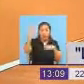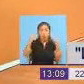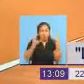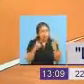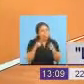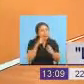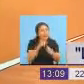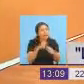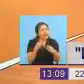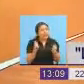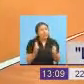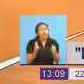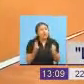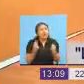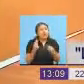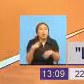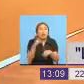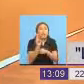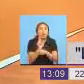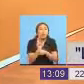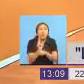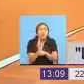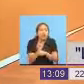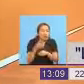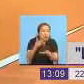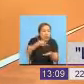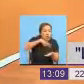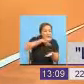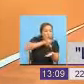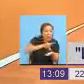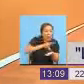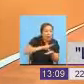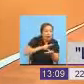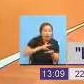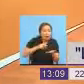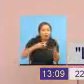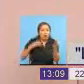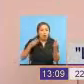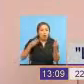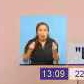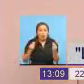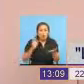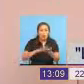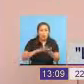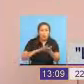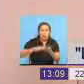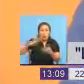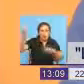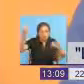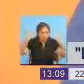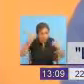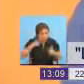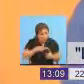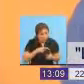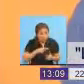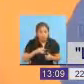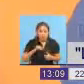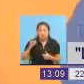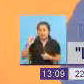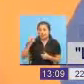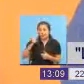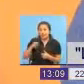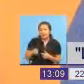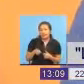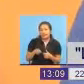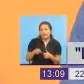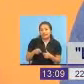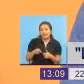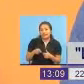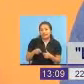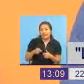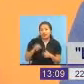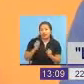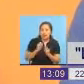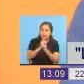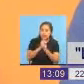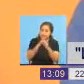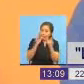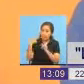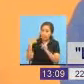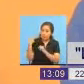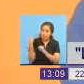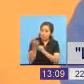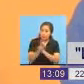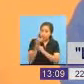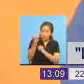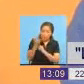estar cuidado este parque lineal sobre todo el sector de iluminación sí bueno aclarar que nosotros tenemos